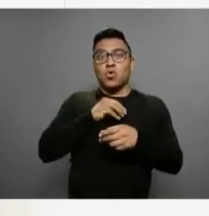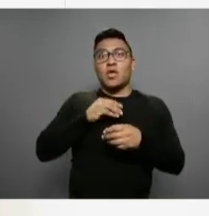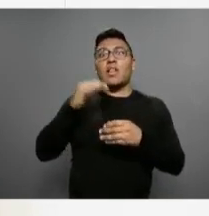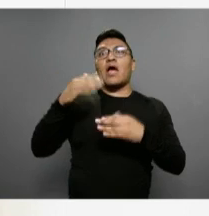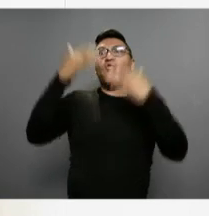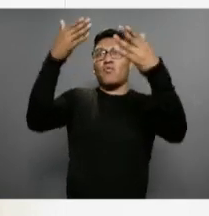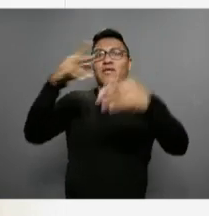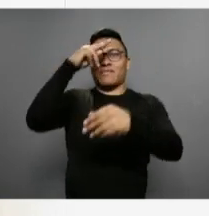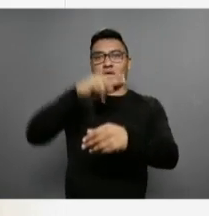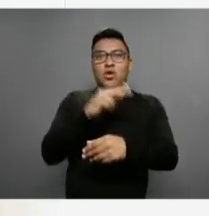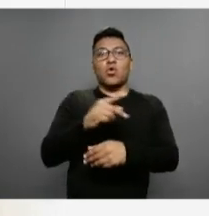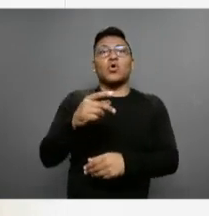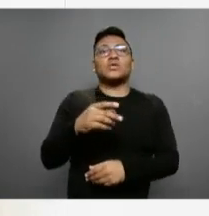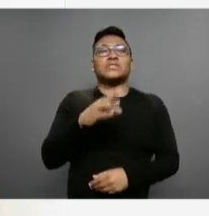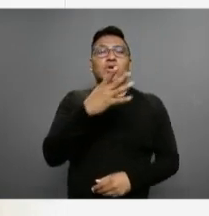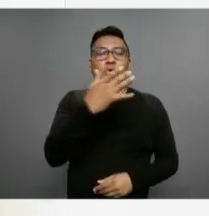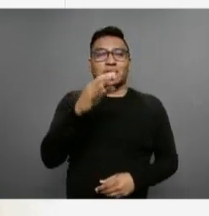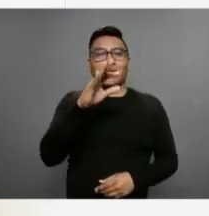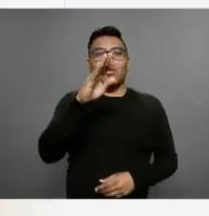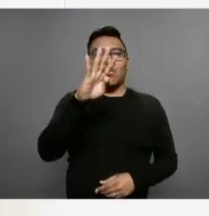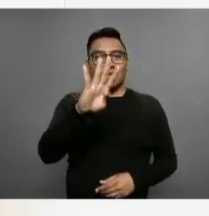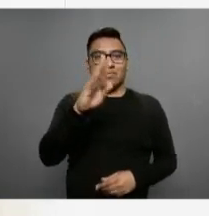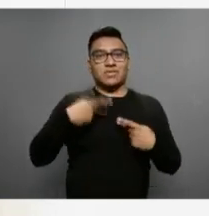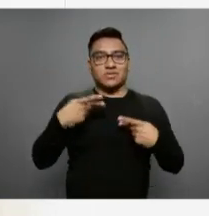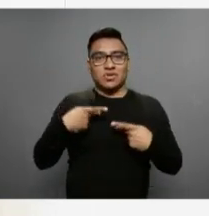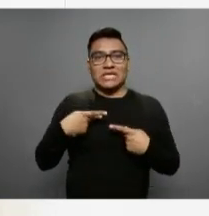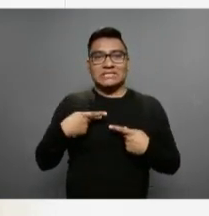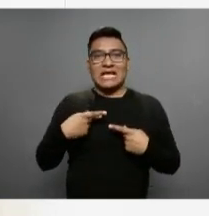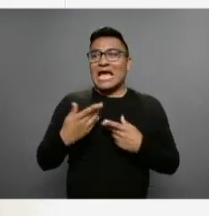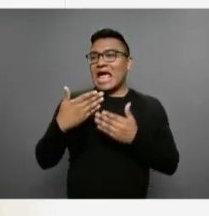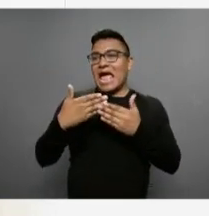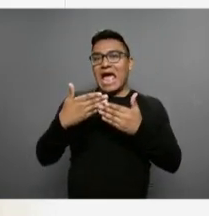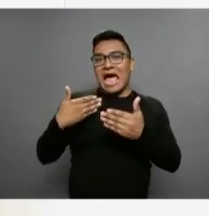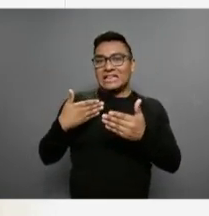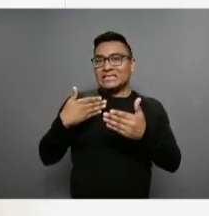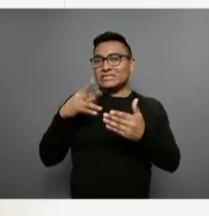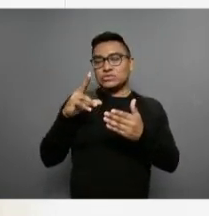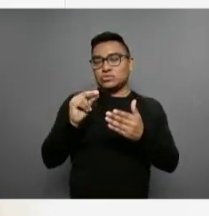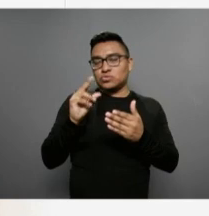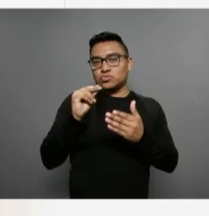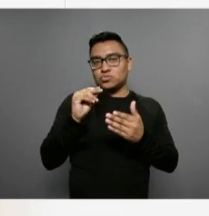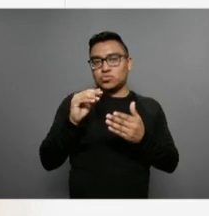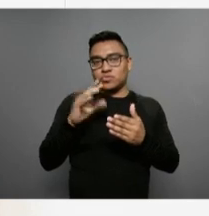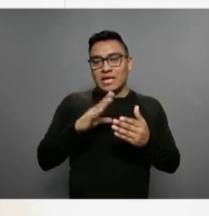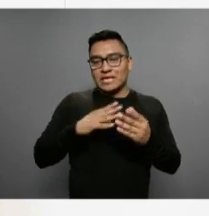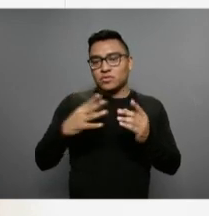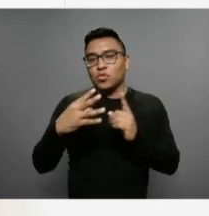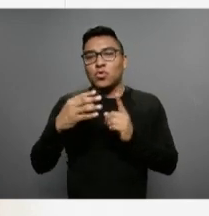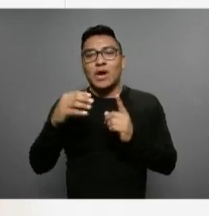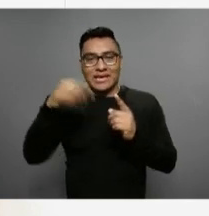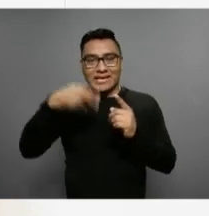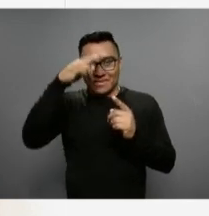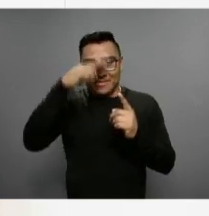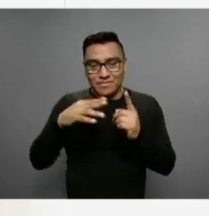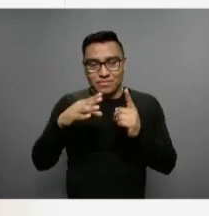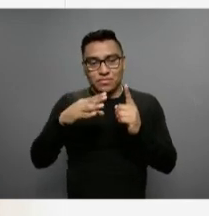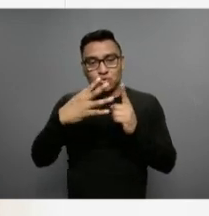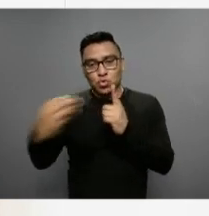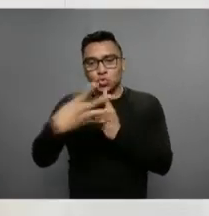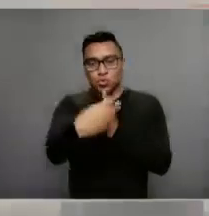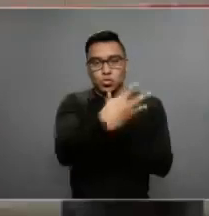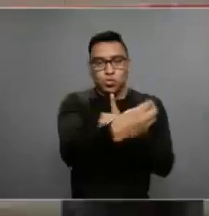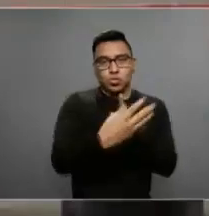8%, unos 54 casos, no tenían antecedentes. Esto significa ya transmisión comunitaria en el país. O sea, tenemos 54